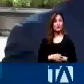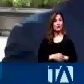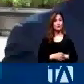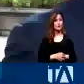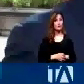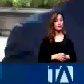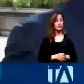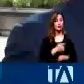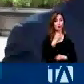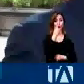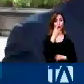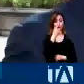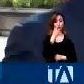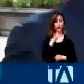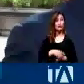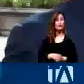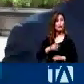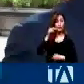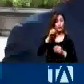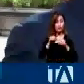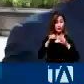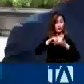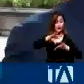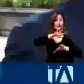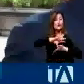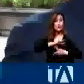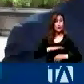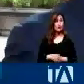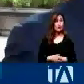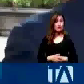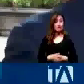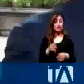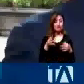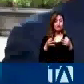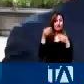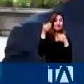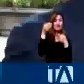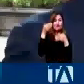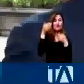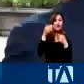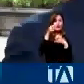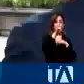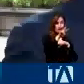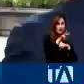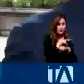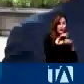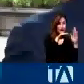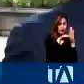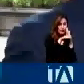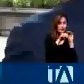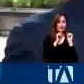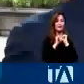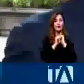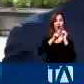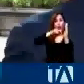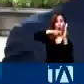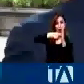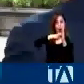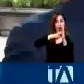país por el lado de la Asamblea Nacional, planteando juicios políticos a la superintendenta de banco, al contralor,